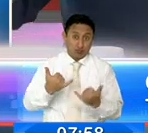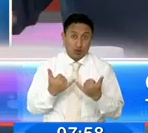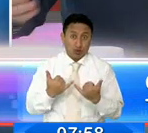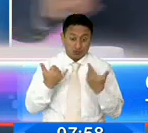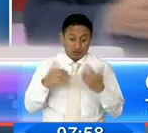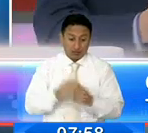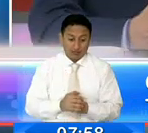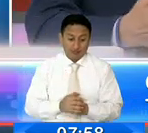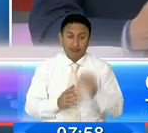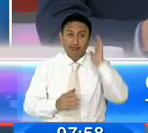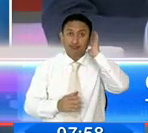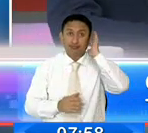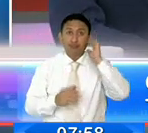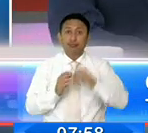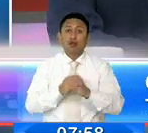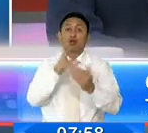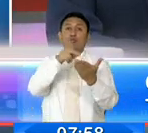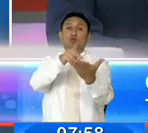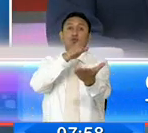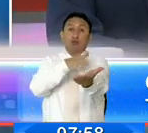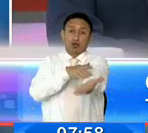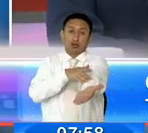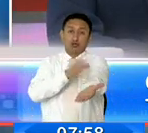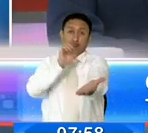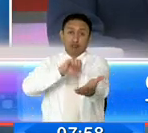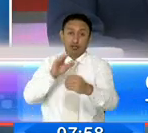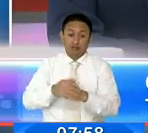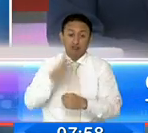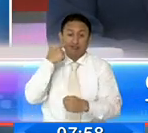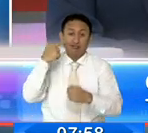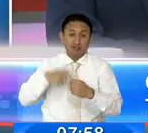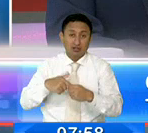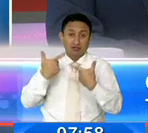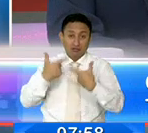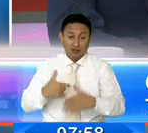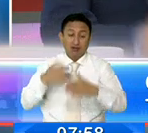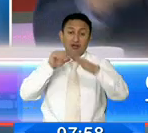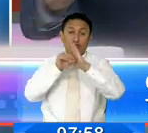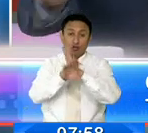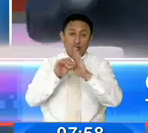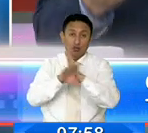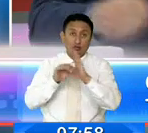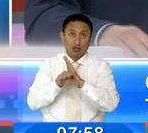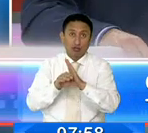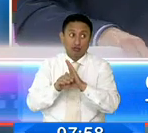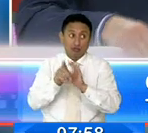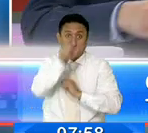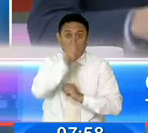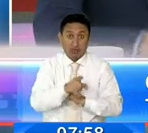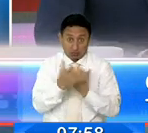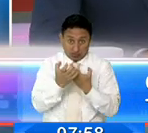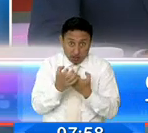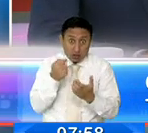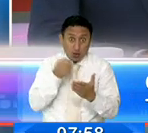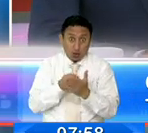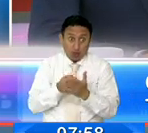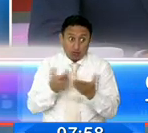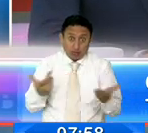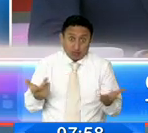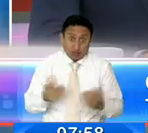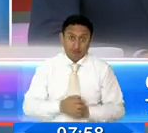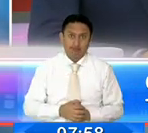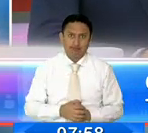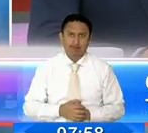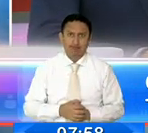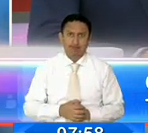dar un proyecto para el abastecimiento, para guardar las gasolinas, en fin, para la gente que esté interesada. Sí, esto